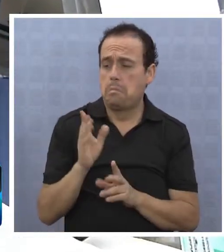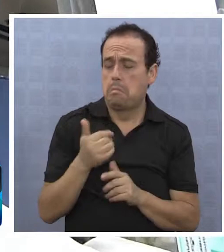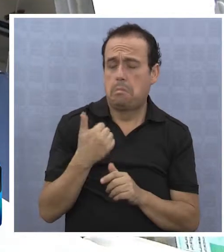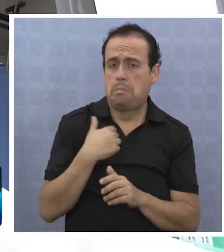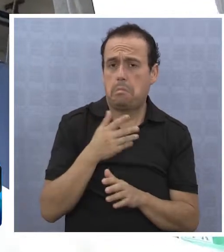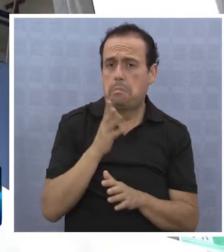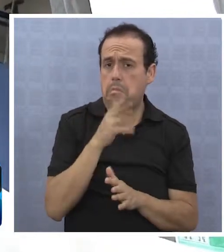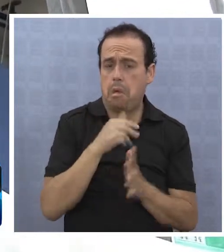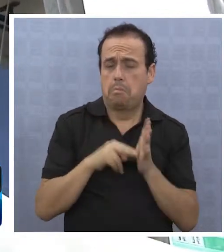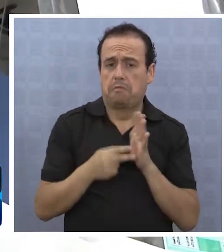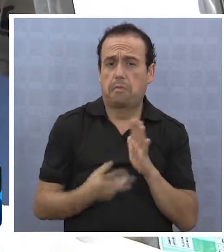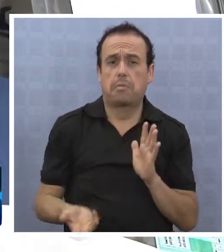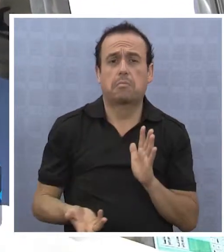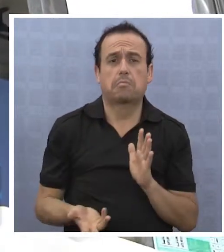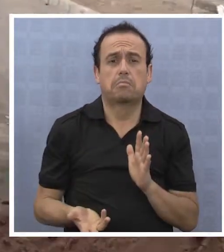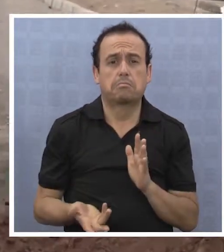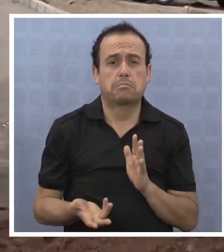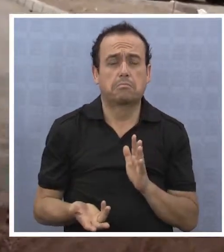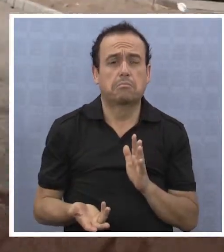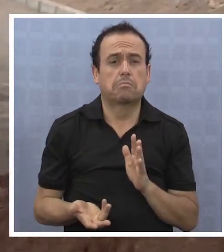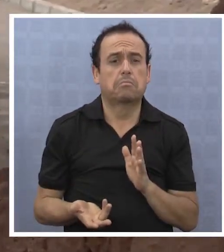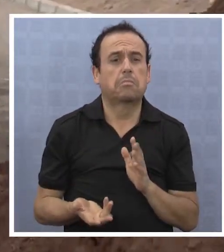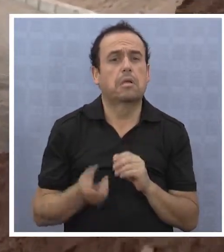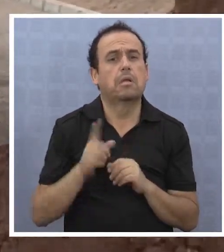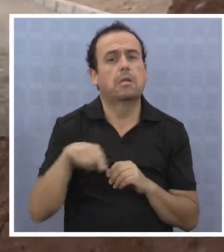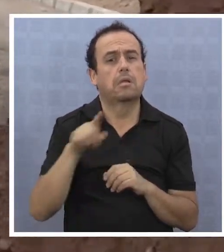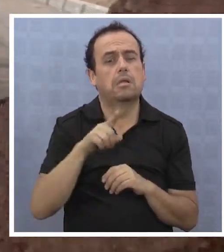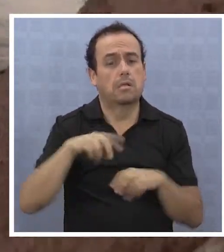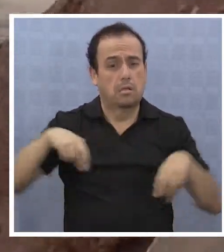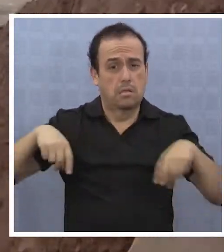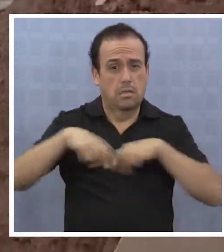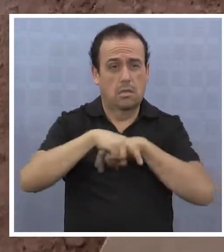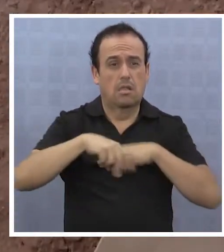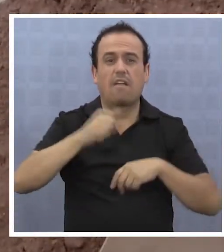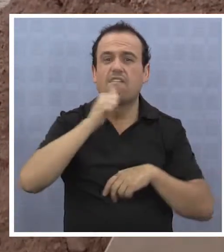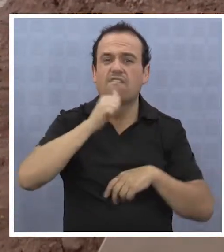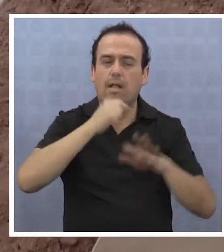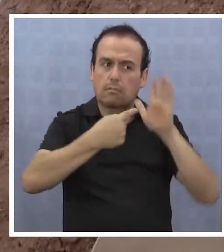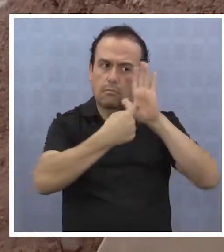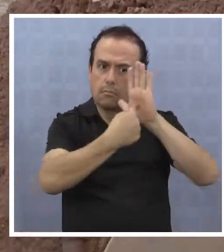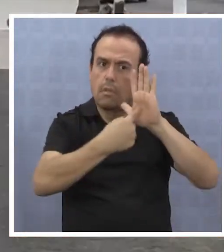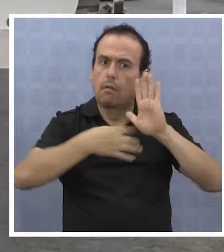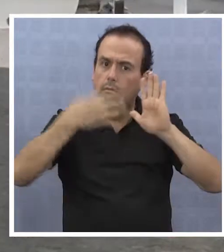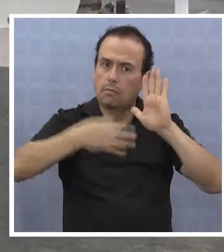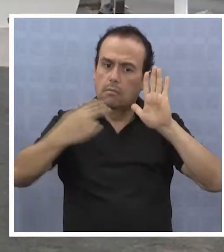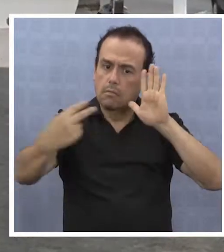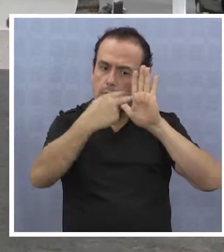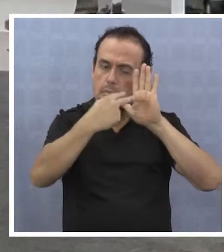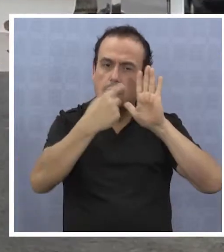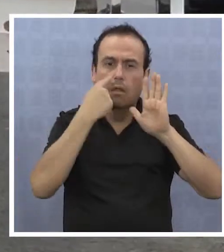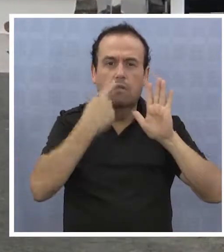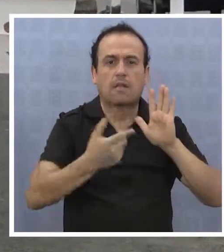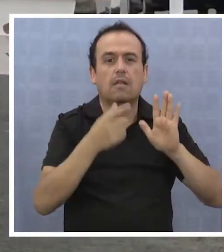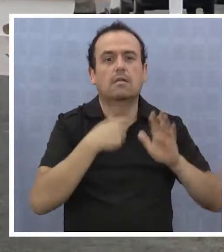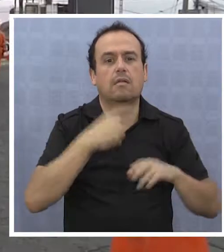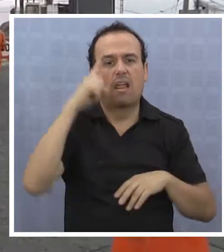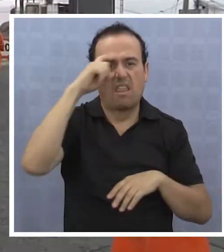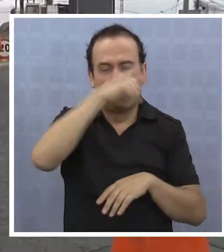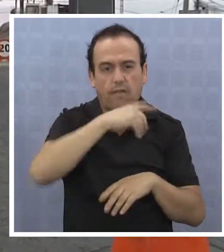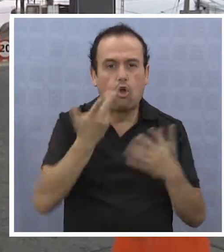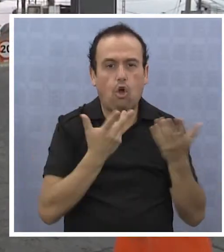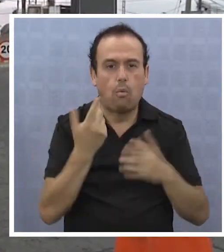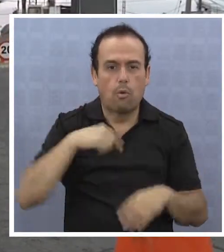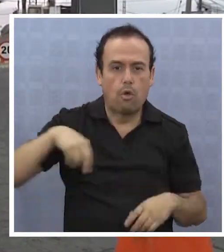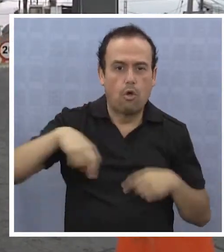no, ningún problema. Para los peatones, la ausencia de señalización genera riesgos y dificultad para